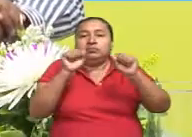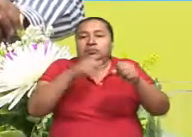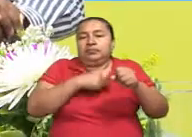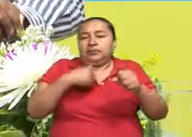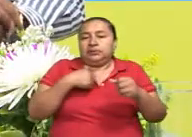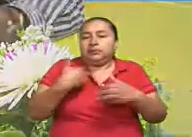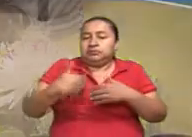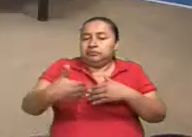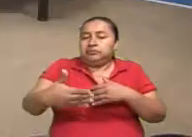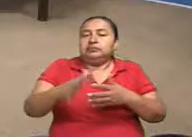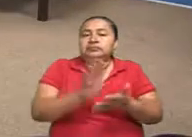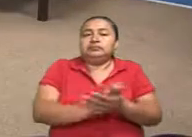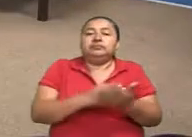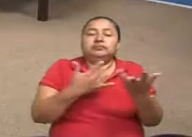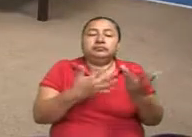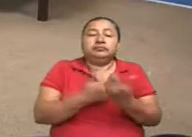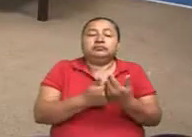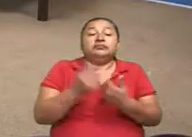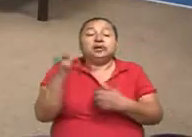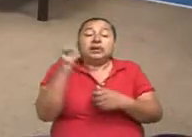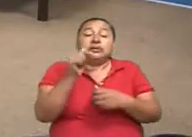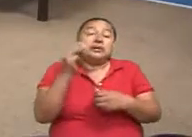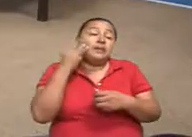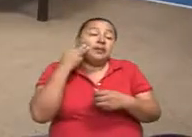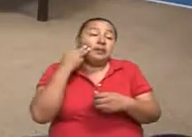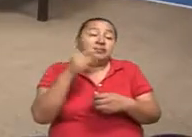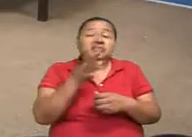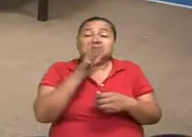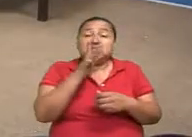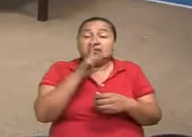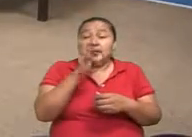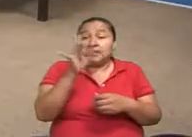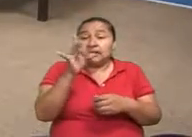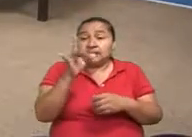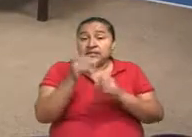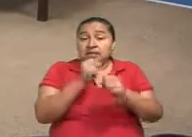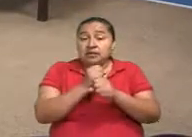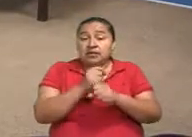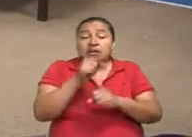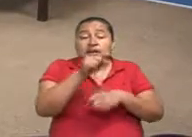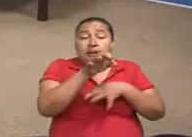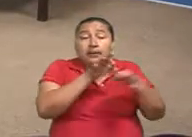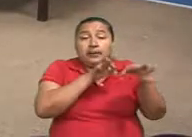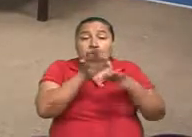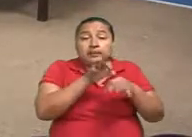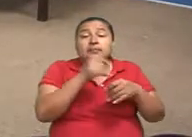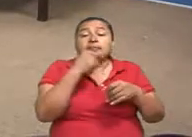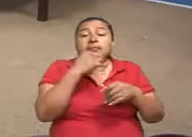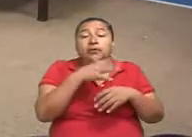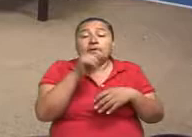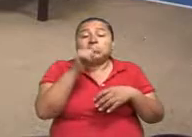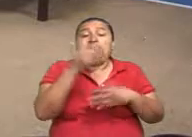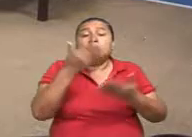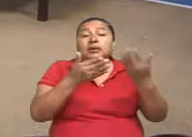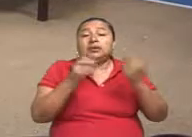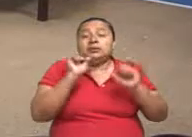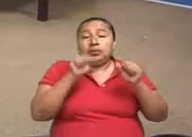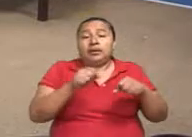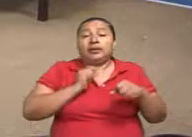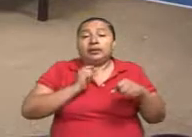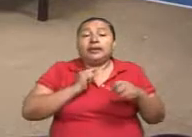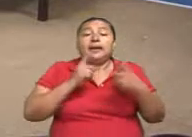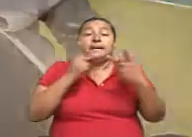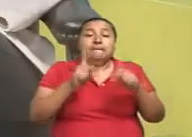así es. A esta mamá, como es una chavalita de 15 años, se le explicó cuáles son las consecuencias que puede tener,